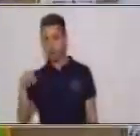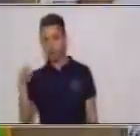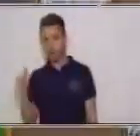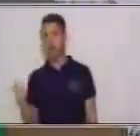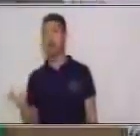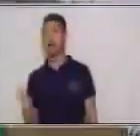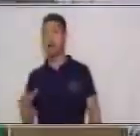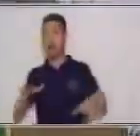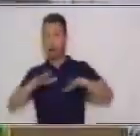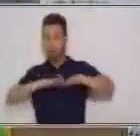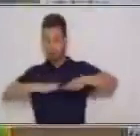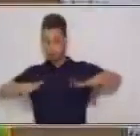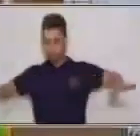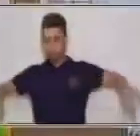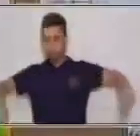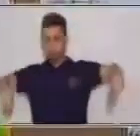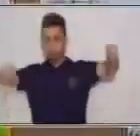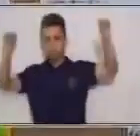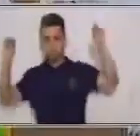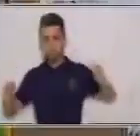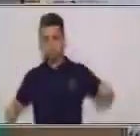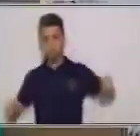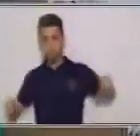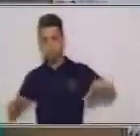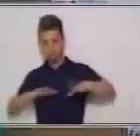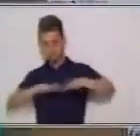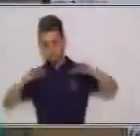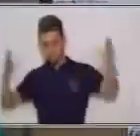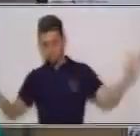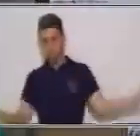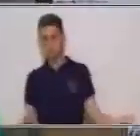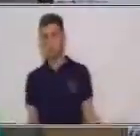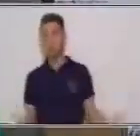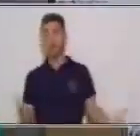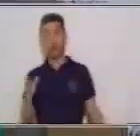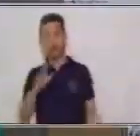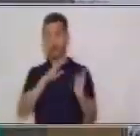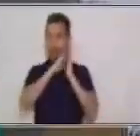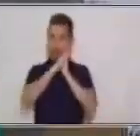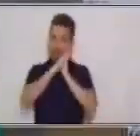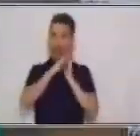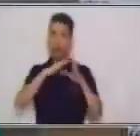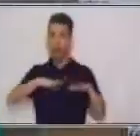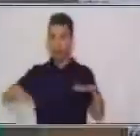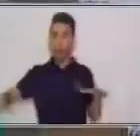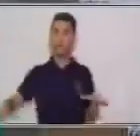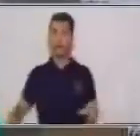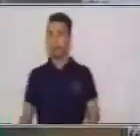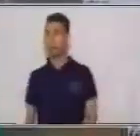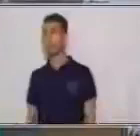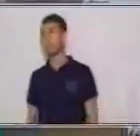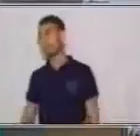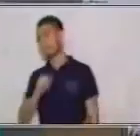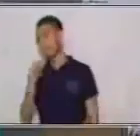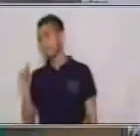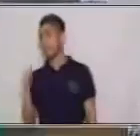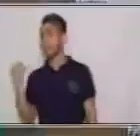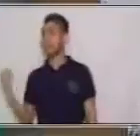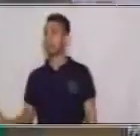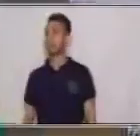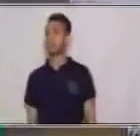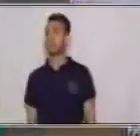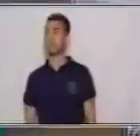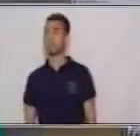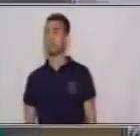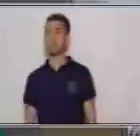el trapo que colocamos sobre la mesa, sobre la cama, ¿verdad? Lata, podemos dar